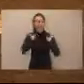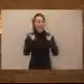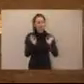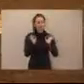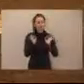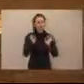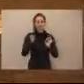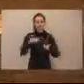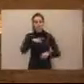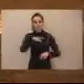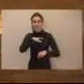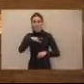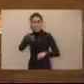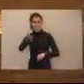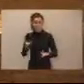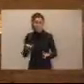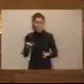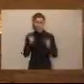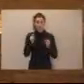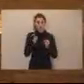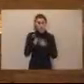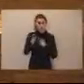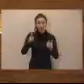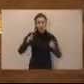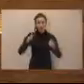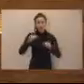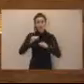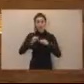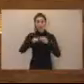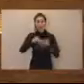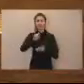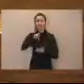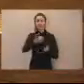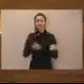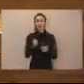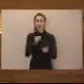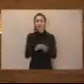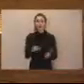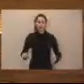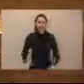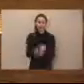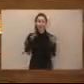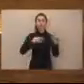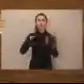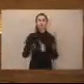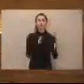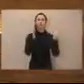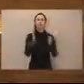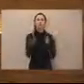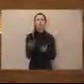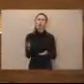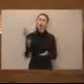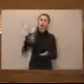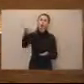empleados públicos de la Administración del Estado, que alarguen el periodo de disfrute hasta el 15 de marzo de 2016, que podría ser también otro periodo, para poder encajar